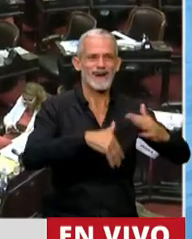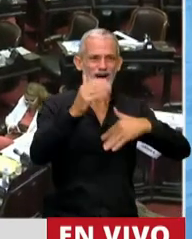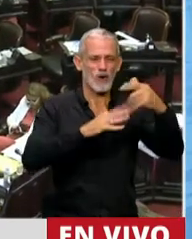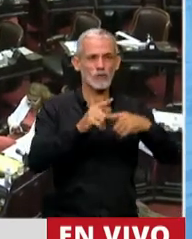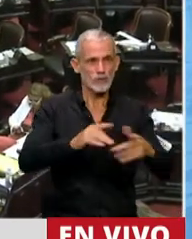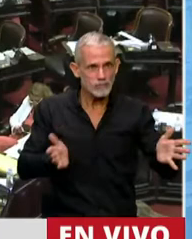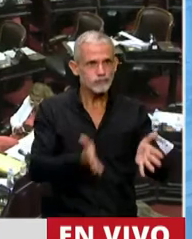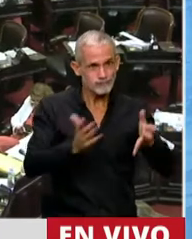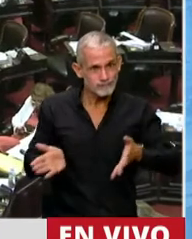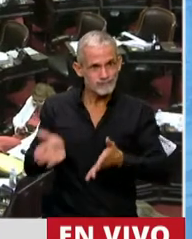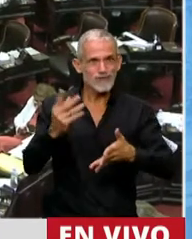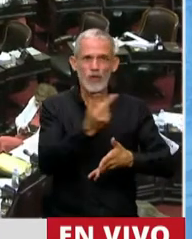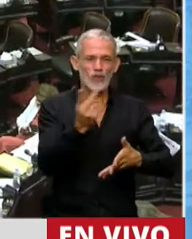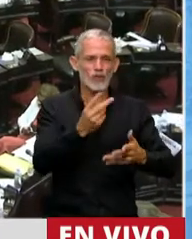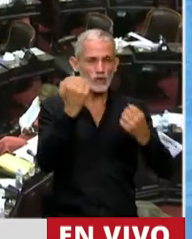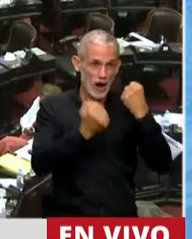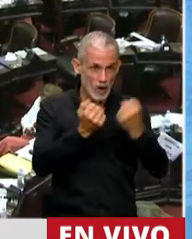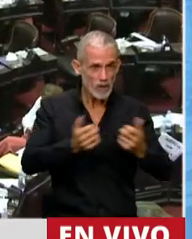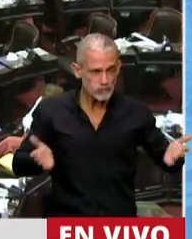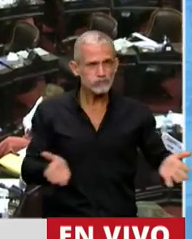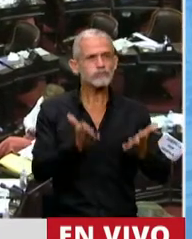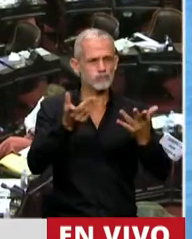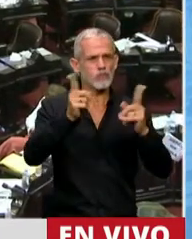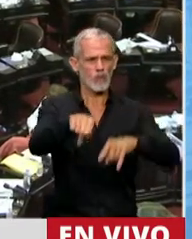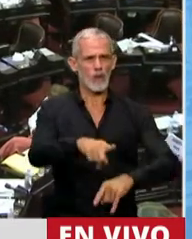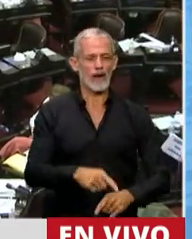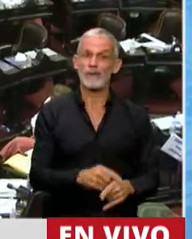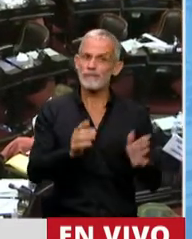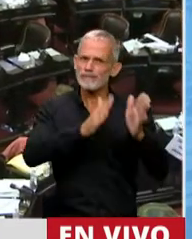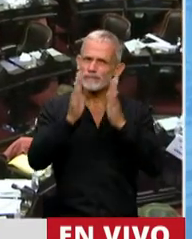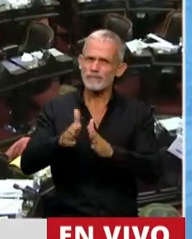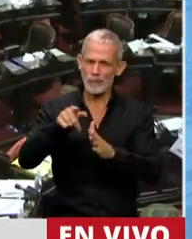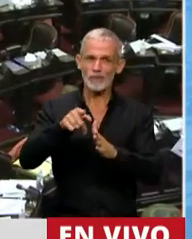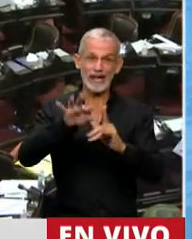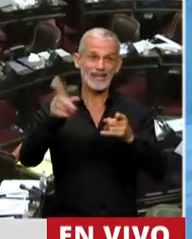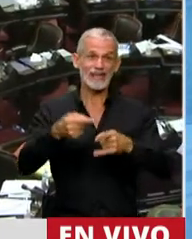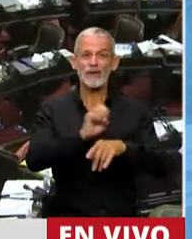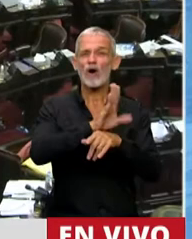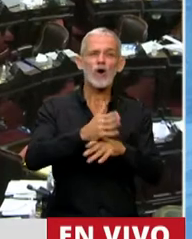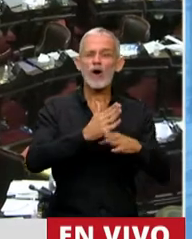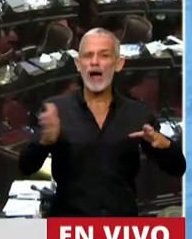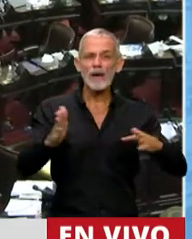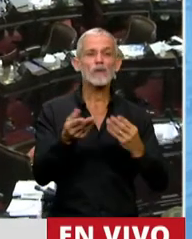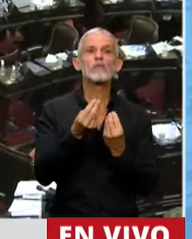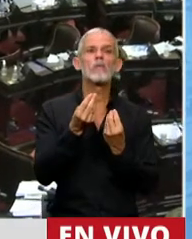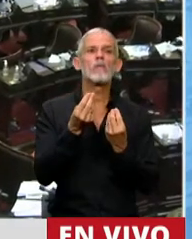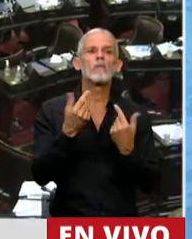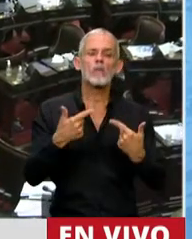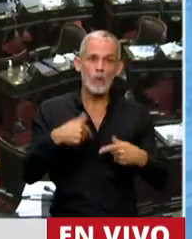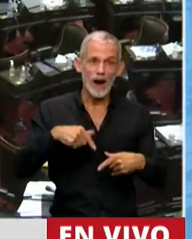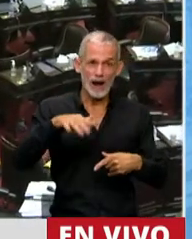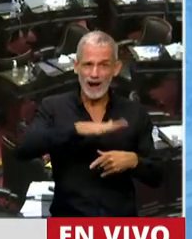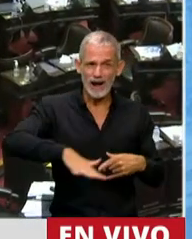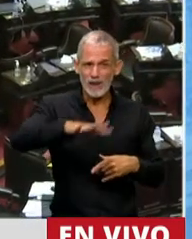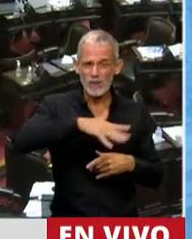de incentivar la construcción. Pero por otra parte, si algo demostró la pandemia es el precio que tiene que pagar nuestro